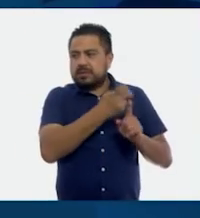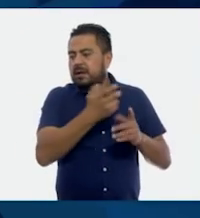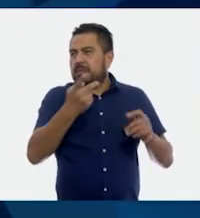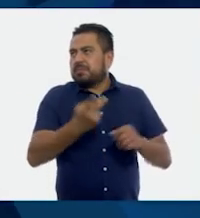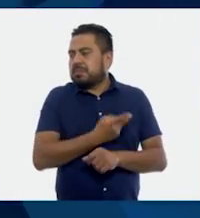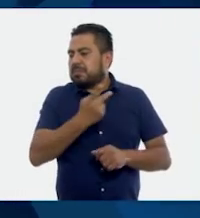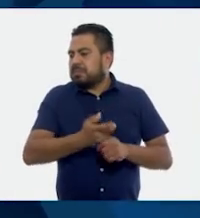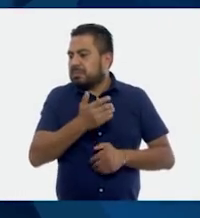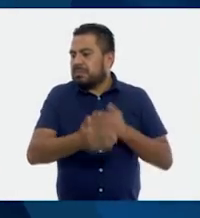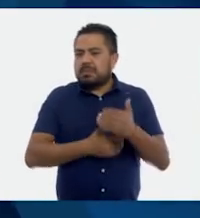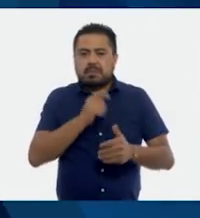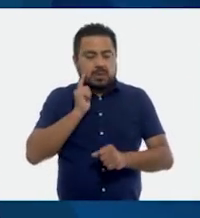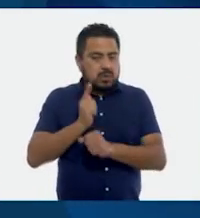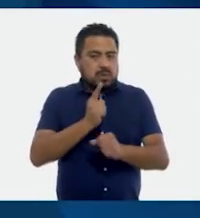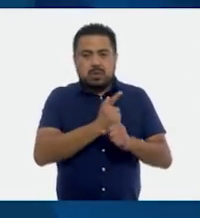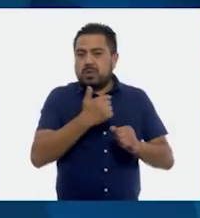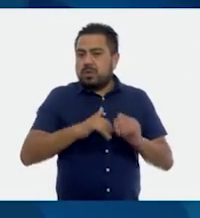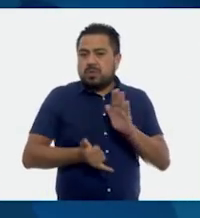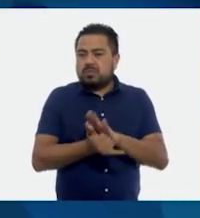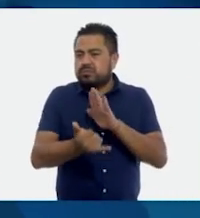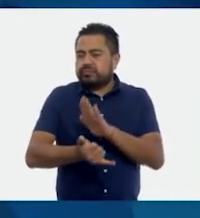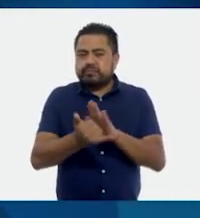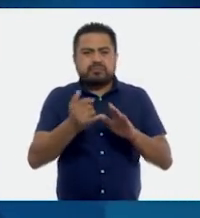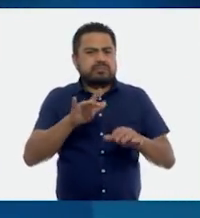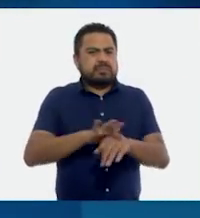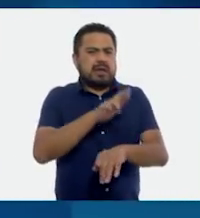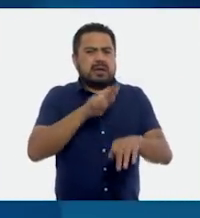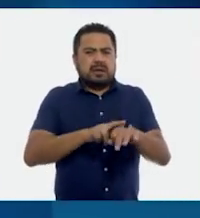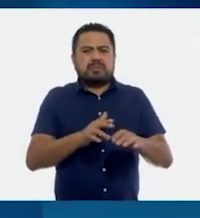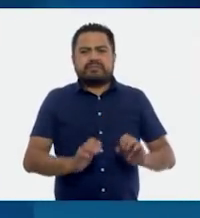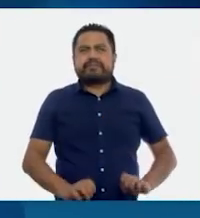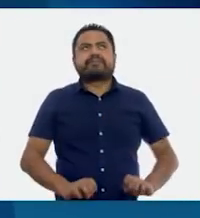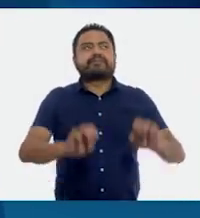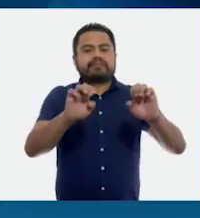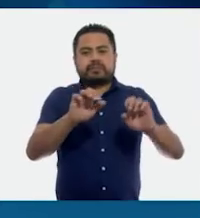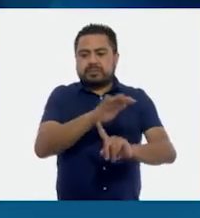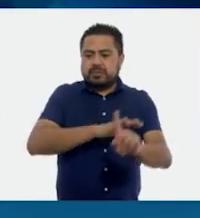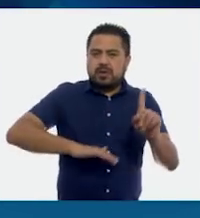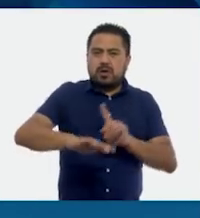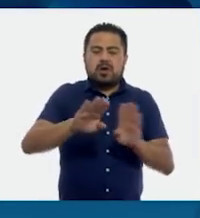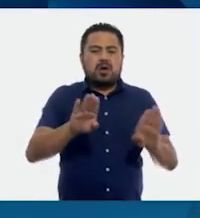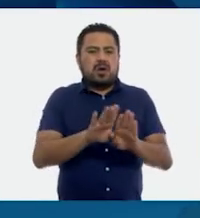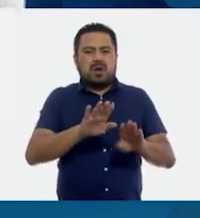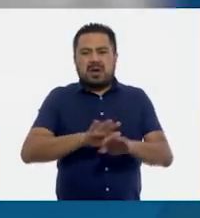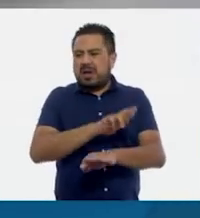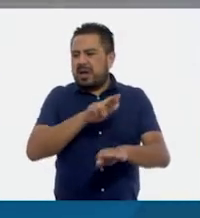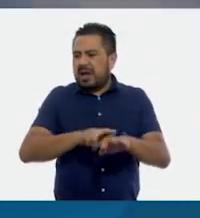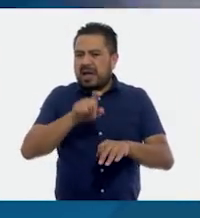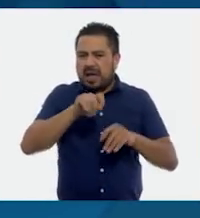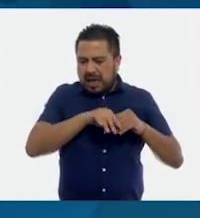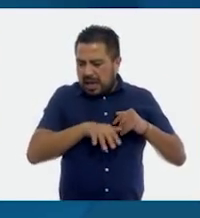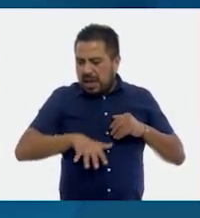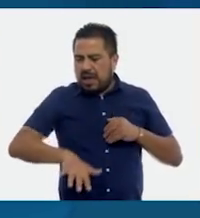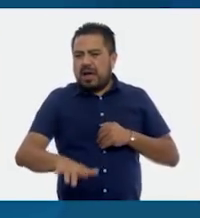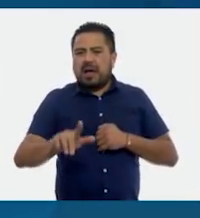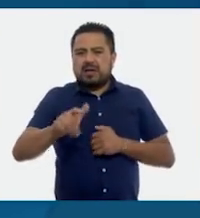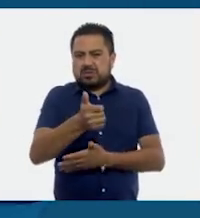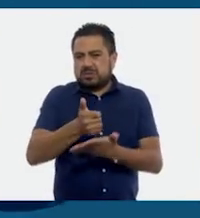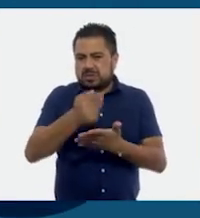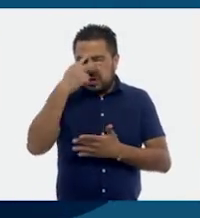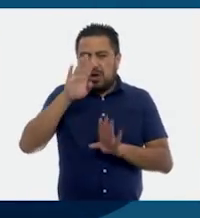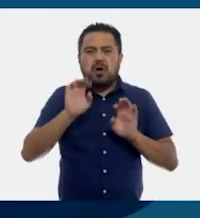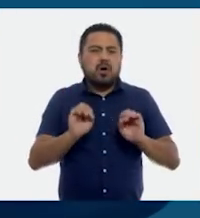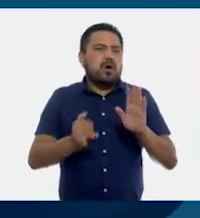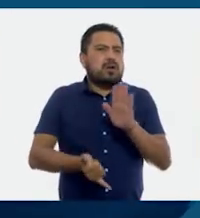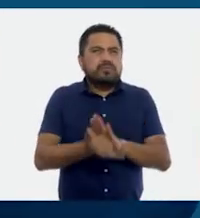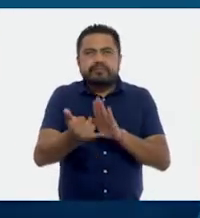que también se reflejó en la construcción de grandes obras de infraestructura urbana, como el Gran Canal de Desagüe de la Ciudad de México o la construcción